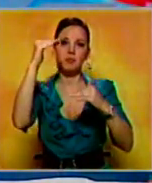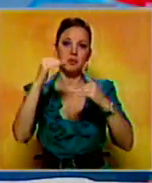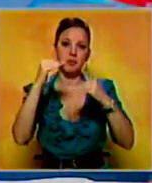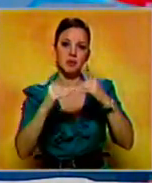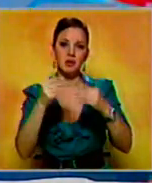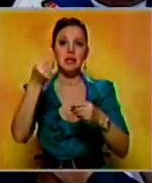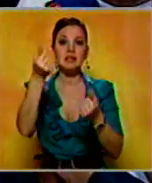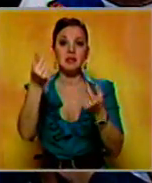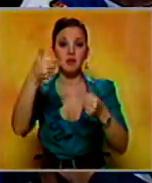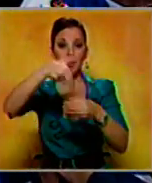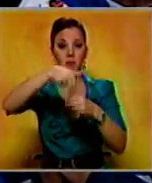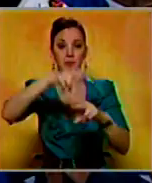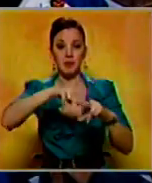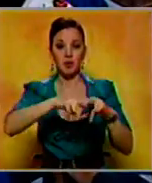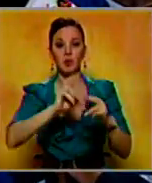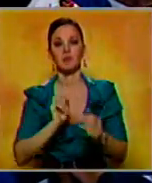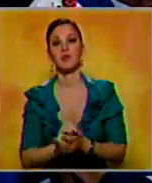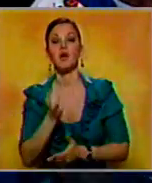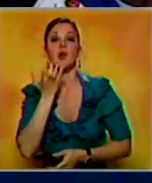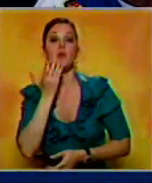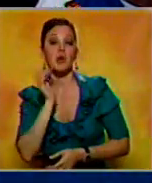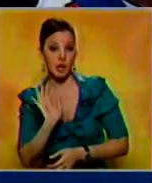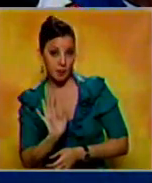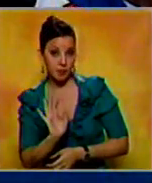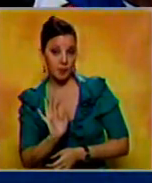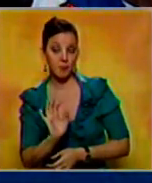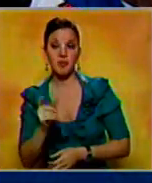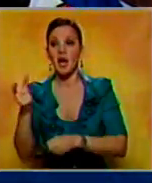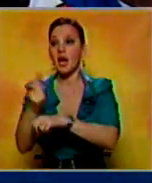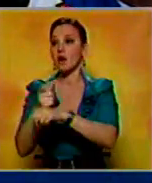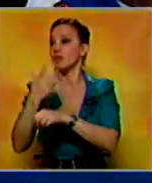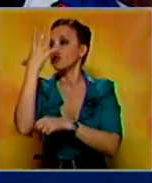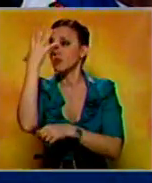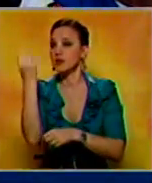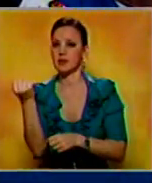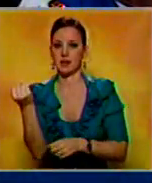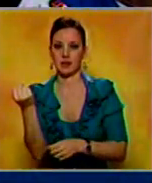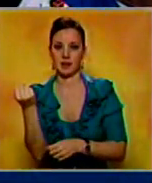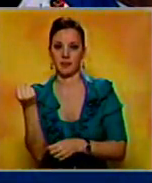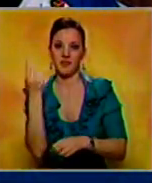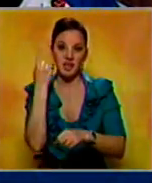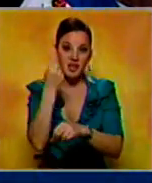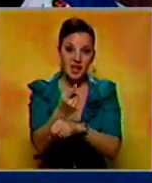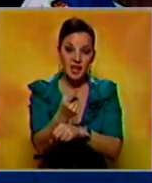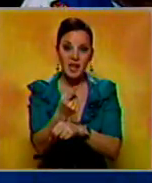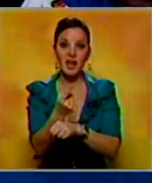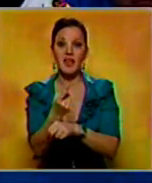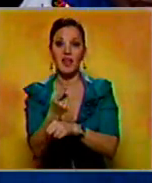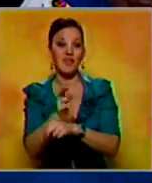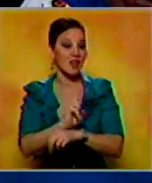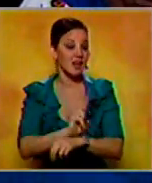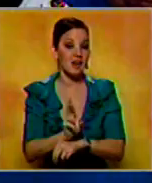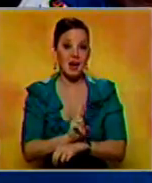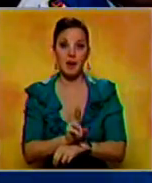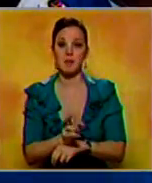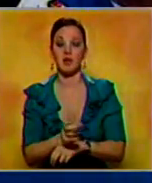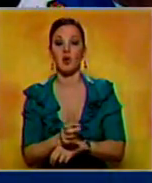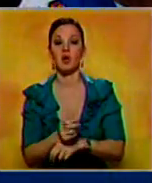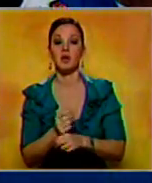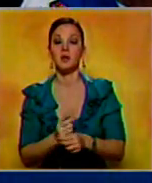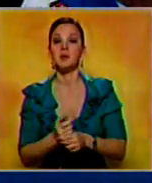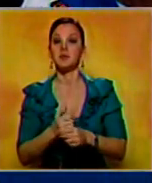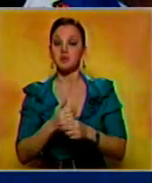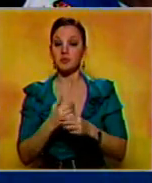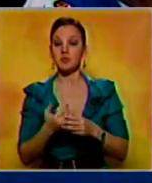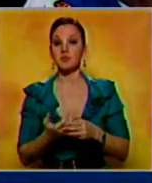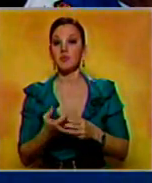petróleo. Si el gobierno no entiende que debe apretarse el cinturón, que debe reducir la